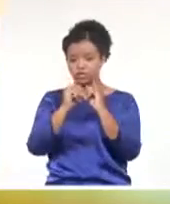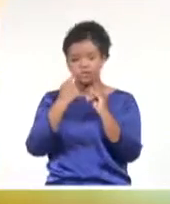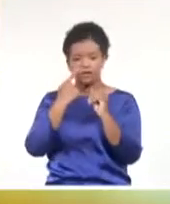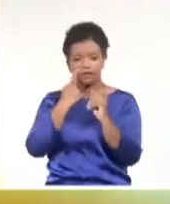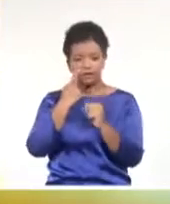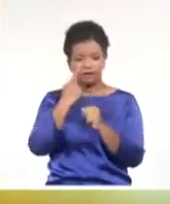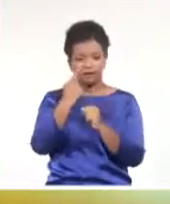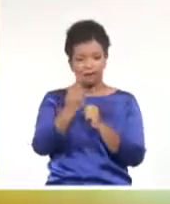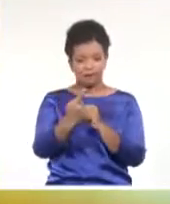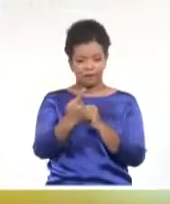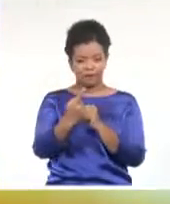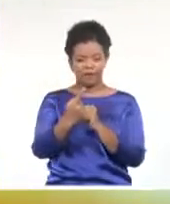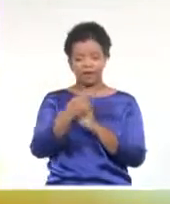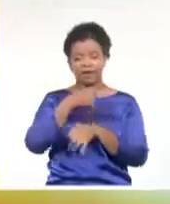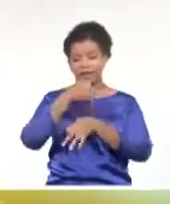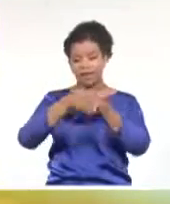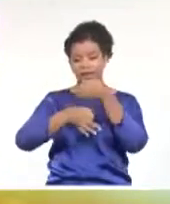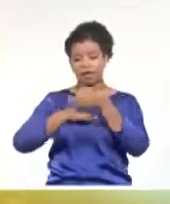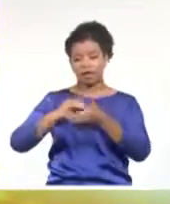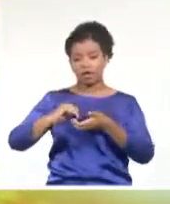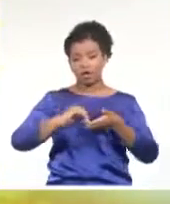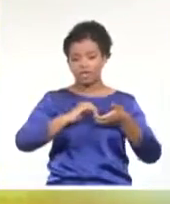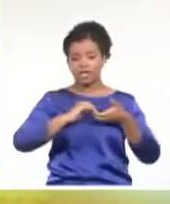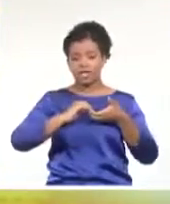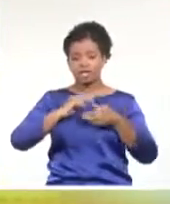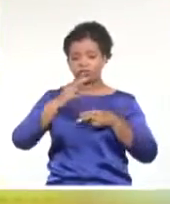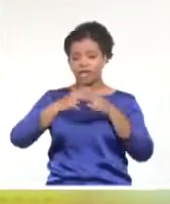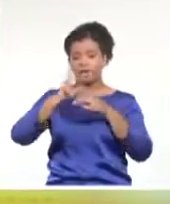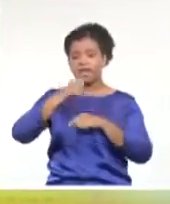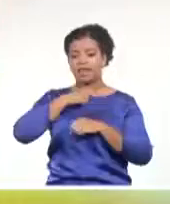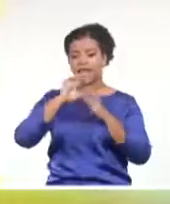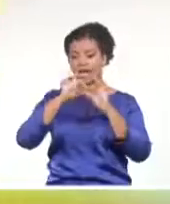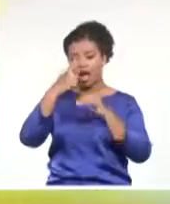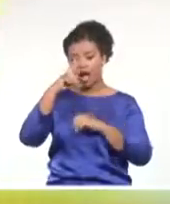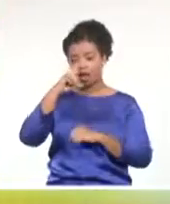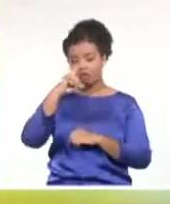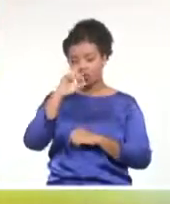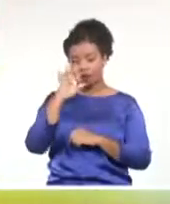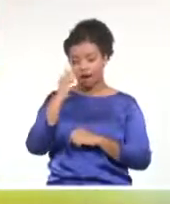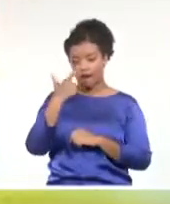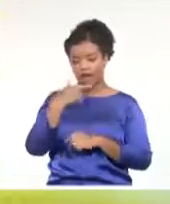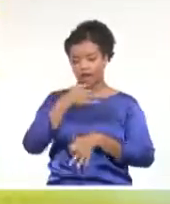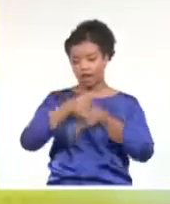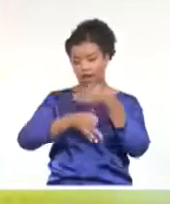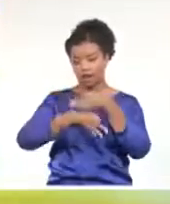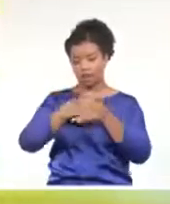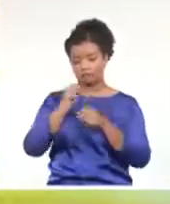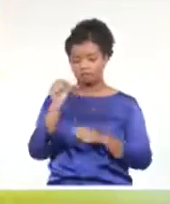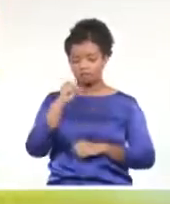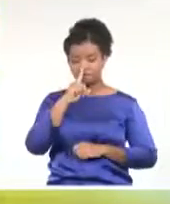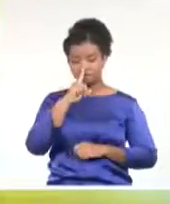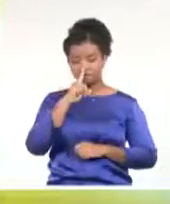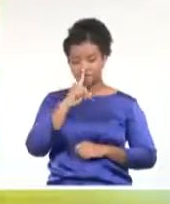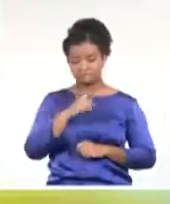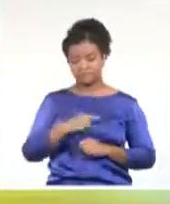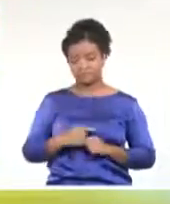escuchar el comentario del colega Jorge Legañoa sobre estas elecciones. Así termino. Continúen con otras informaciones.